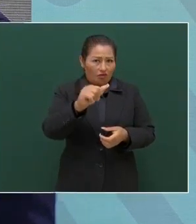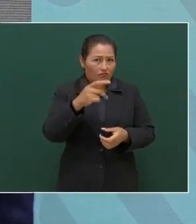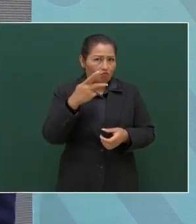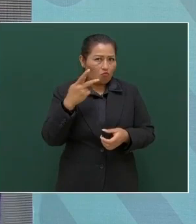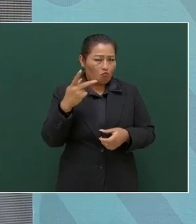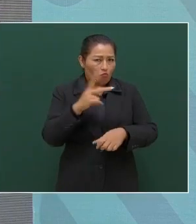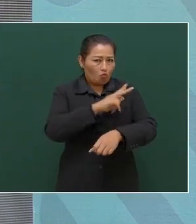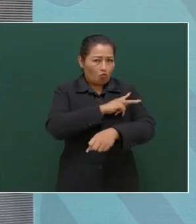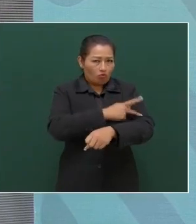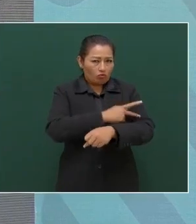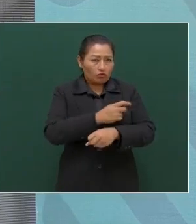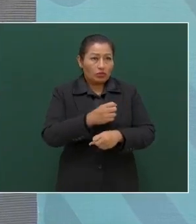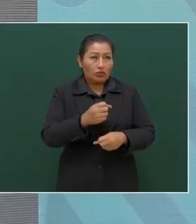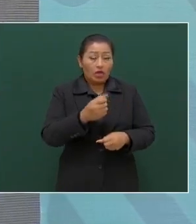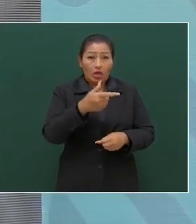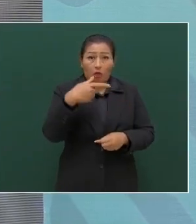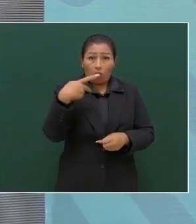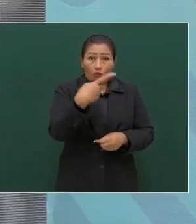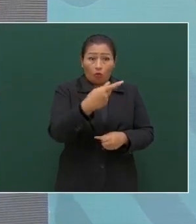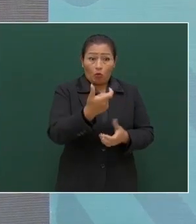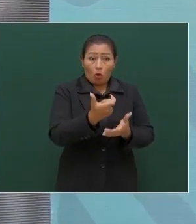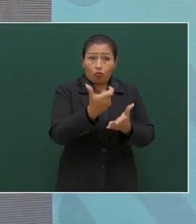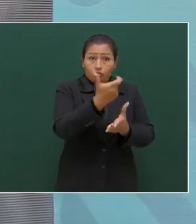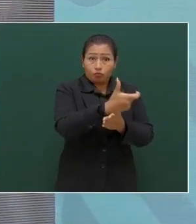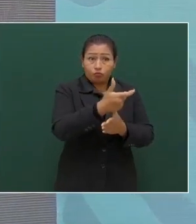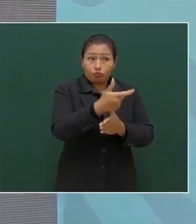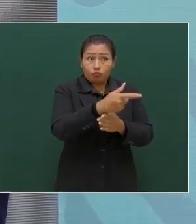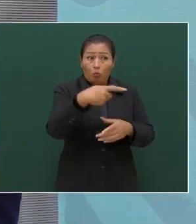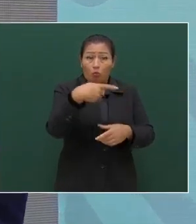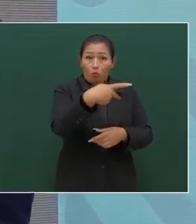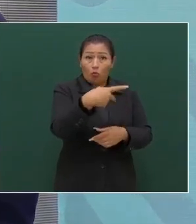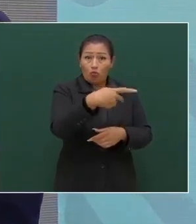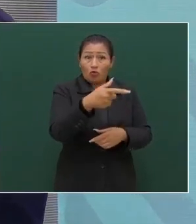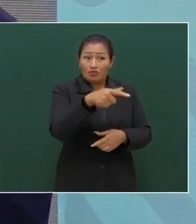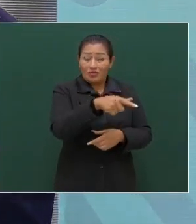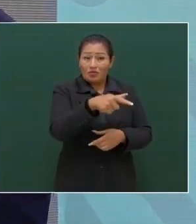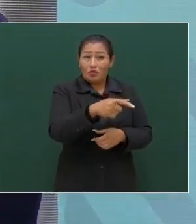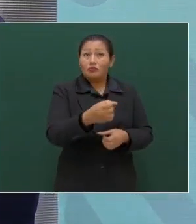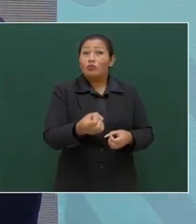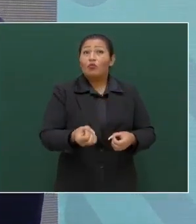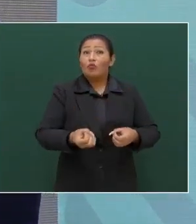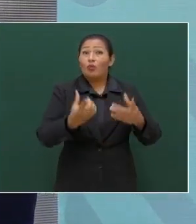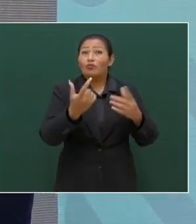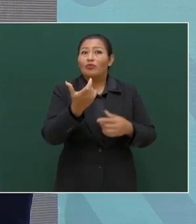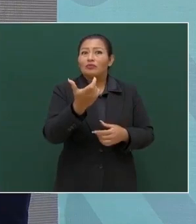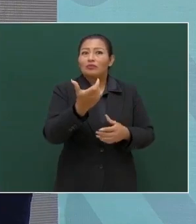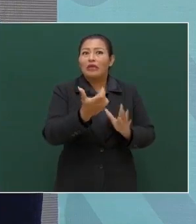Los sueldos de todos los funcionarios son elevadísimos, ganan más que